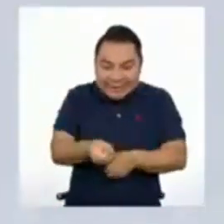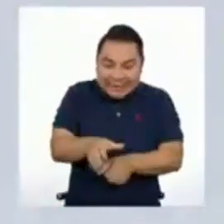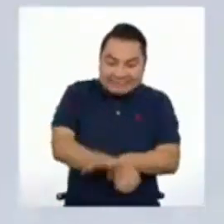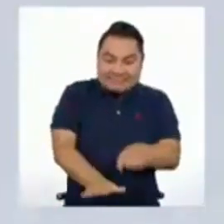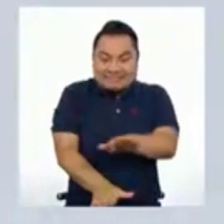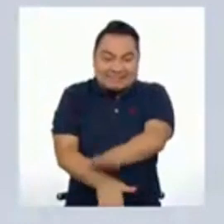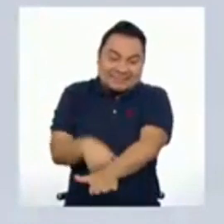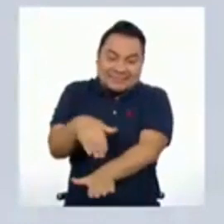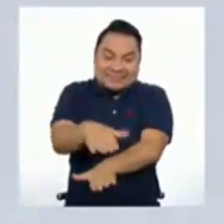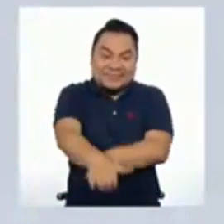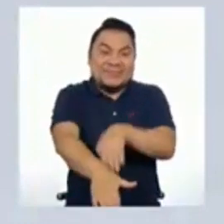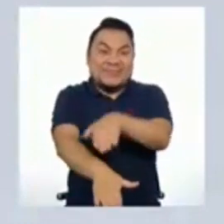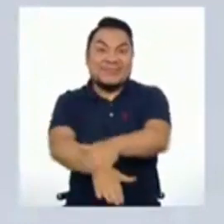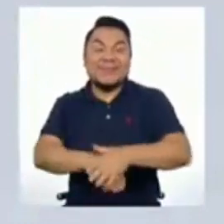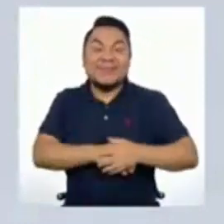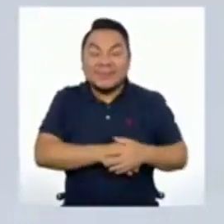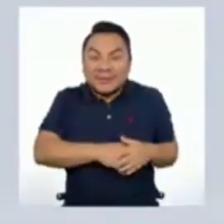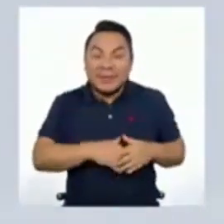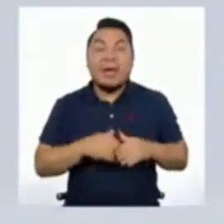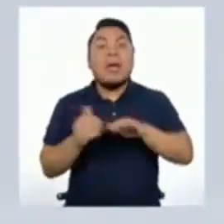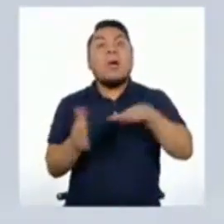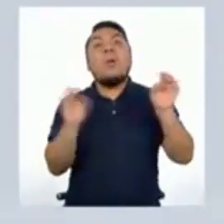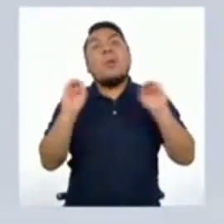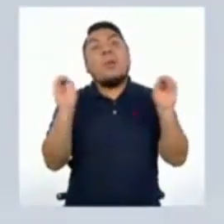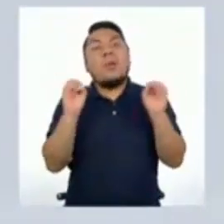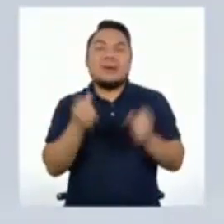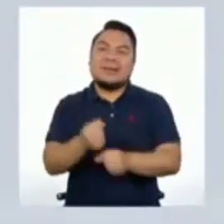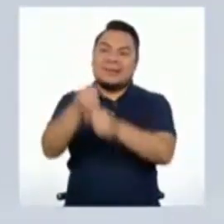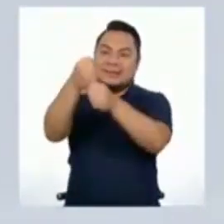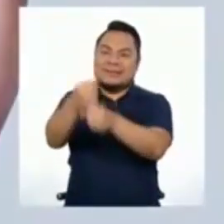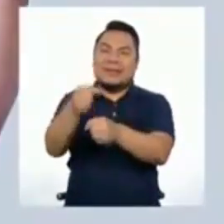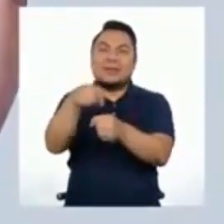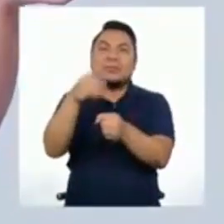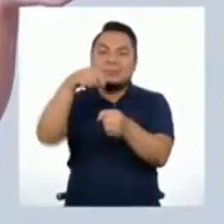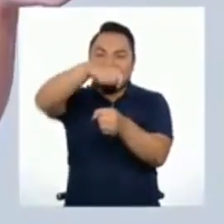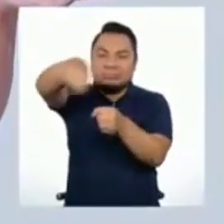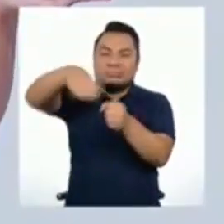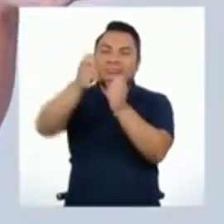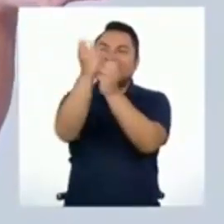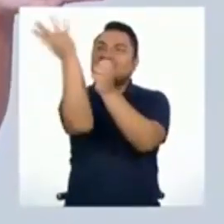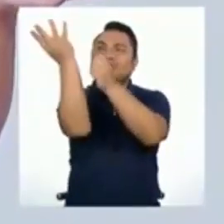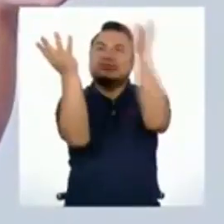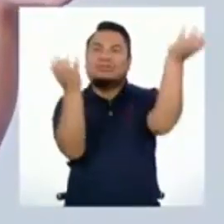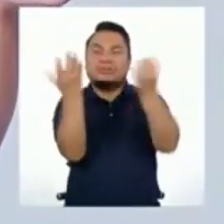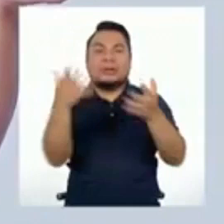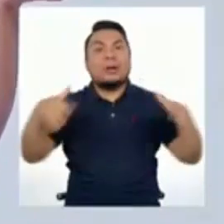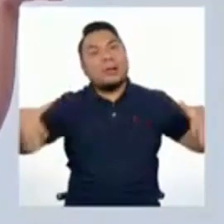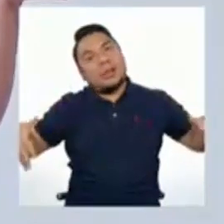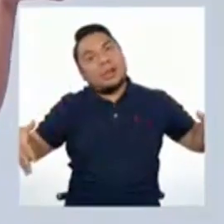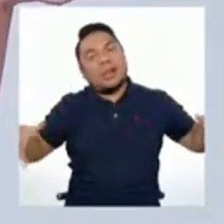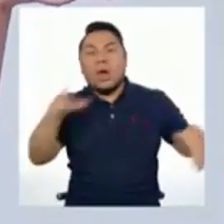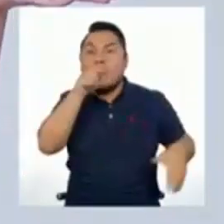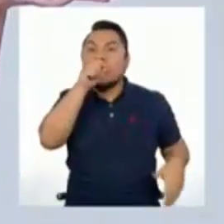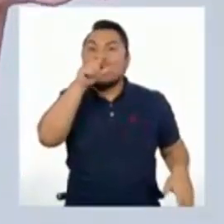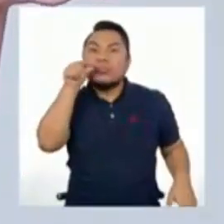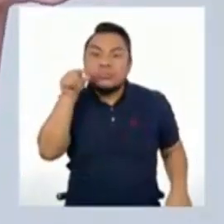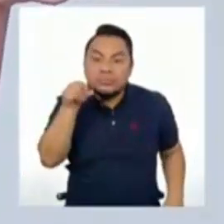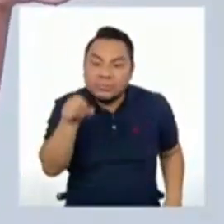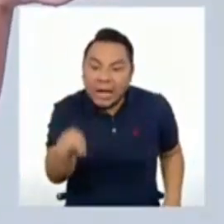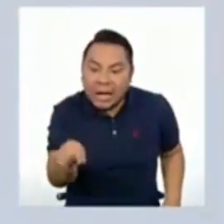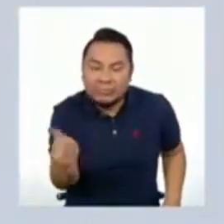Y a veces la convertía en un espantapájaros para que las aves no picotearan las frutas de nuestro huerto.